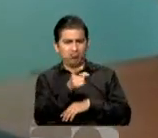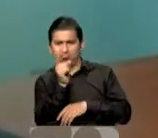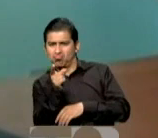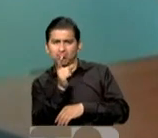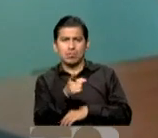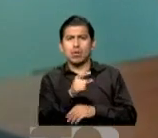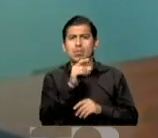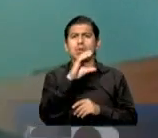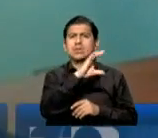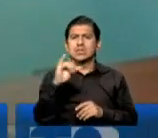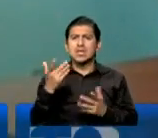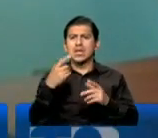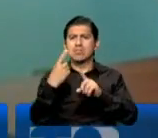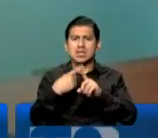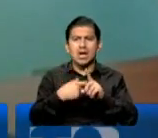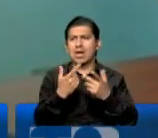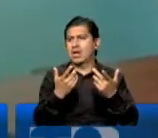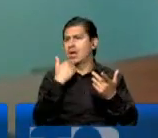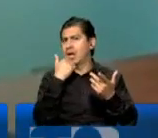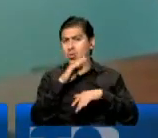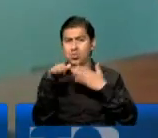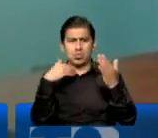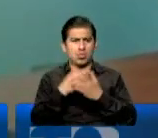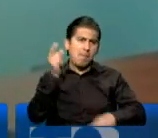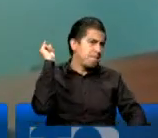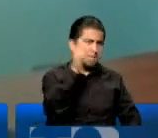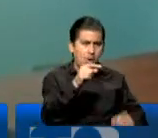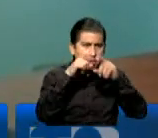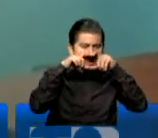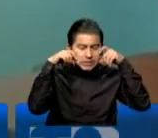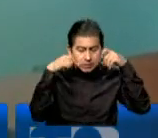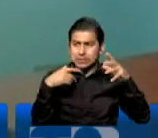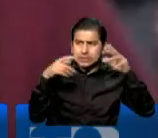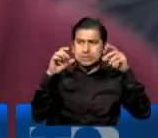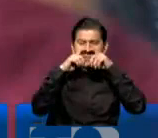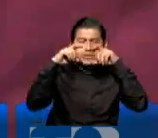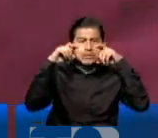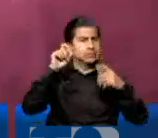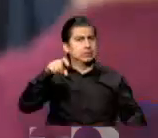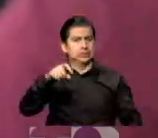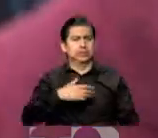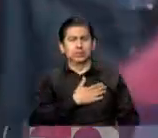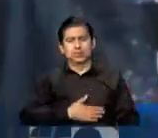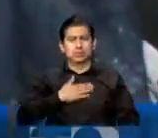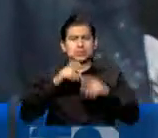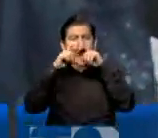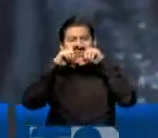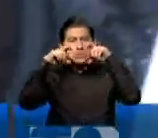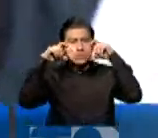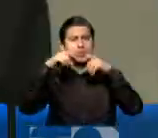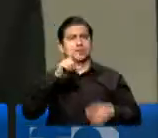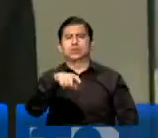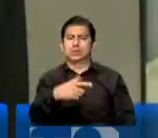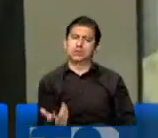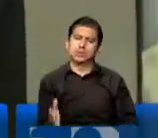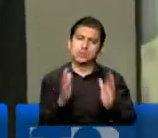centros comerciales, a las afueras justamente de todos los mercados que también existen en Iñaquito. Recuerde que el uso de la mascarilla es